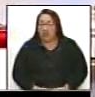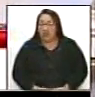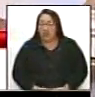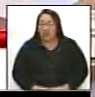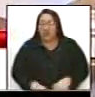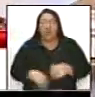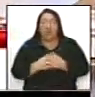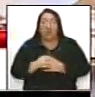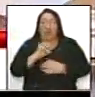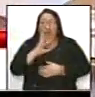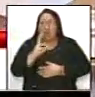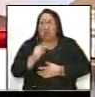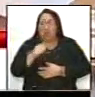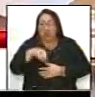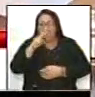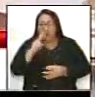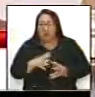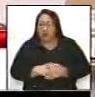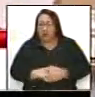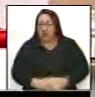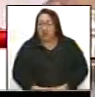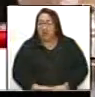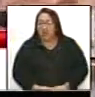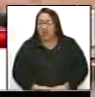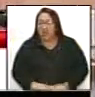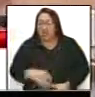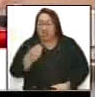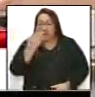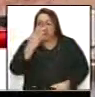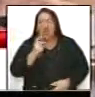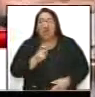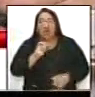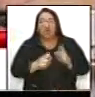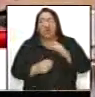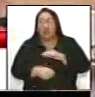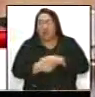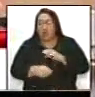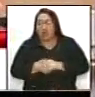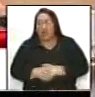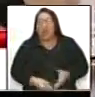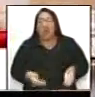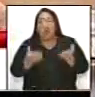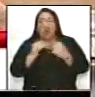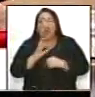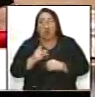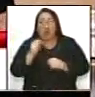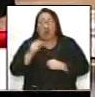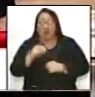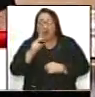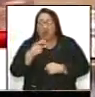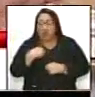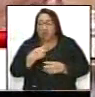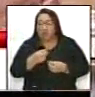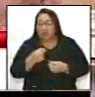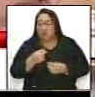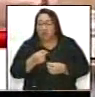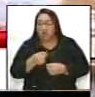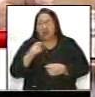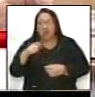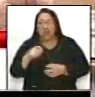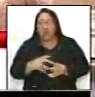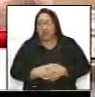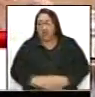todo la bajata, han robado en este país. Queremos saber quiénes son los corruptos y también que devuelvan lo que han robado, porque acá en el Perú tenemos muchísimas